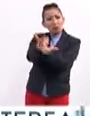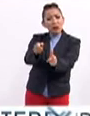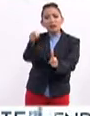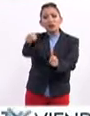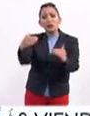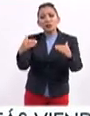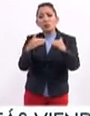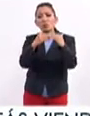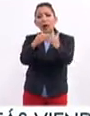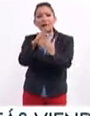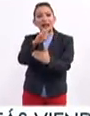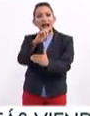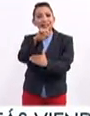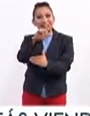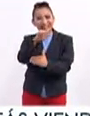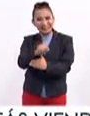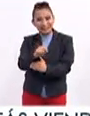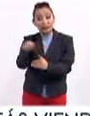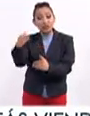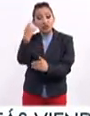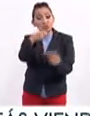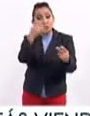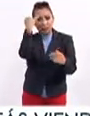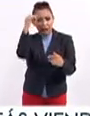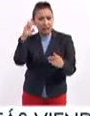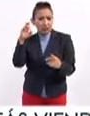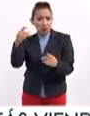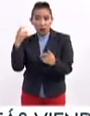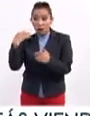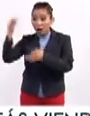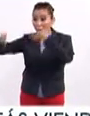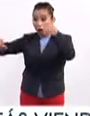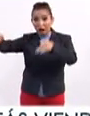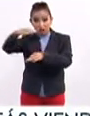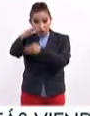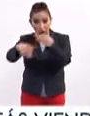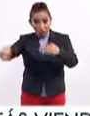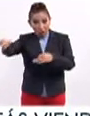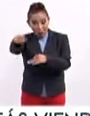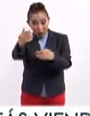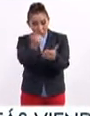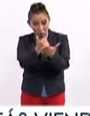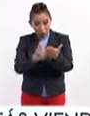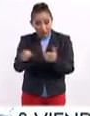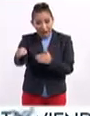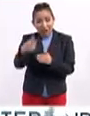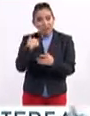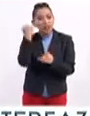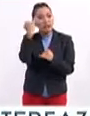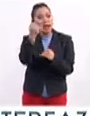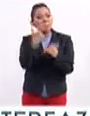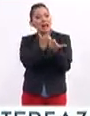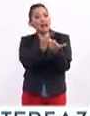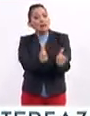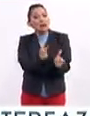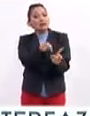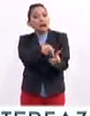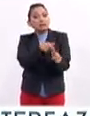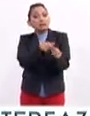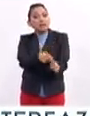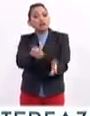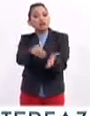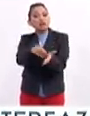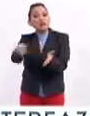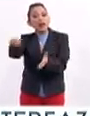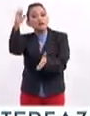estableció la igualdad racial. Y aunque las ideas del rey Ciro no fueron adoptadas por todas las civilizaciones, la idea de las libertades siguió